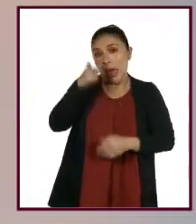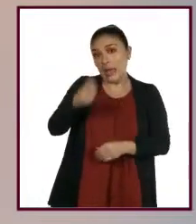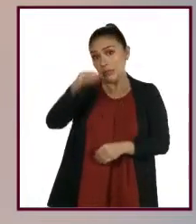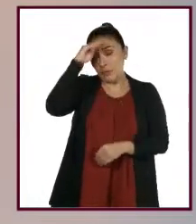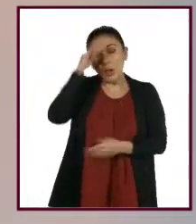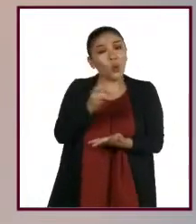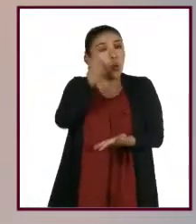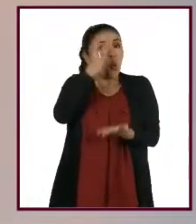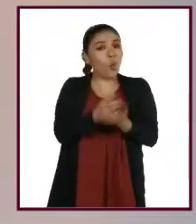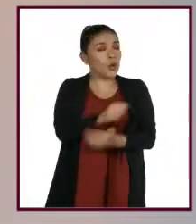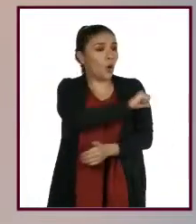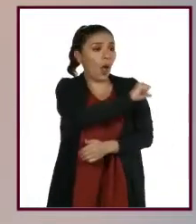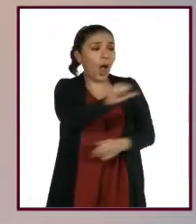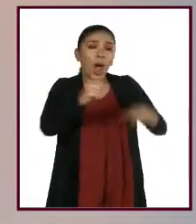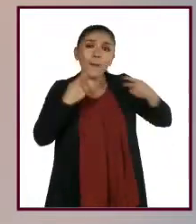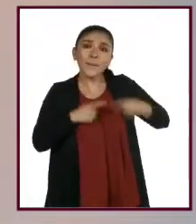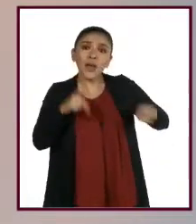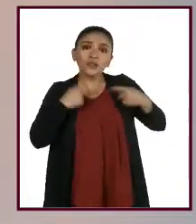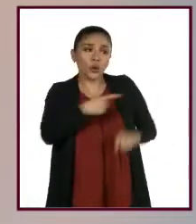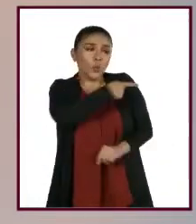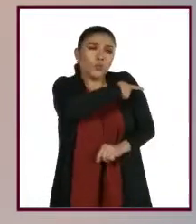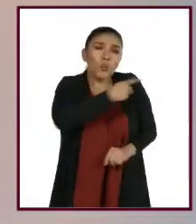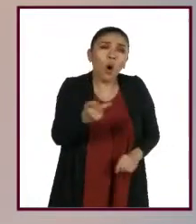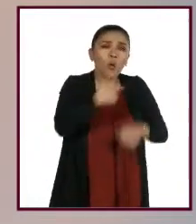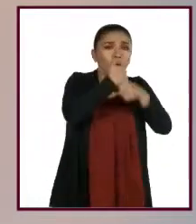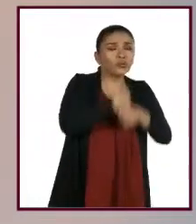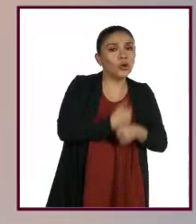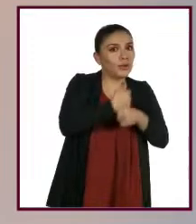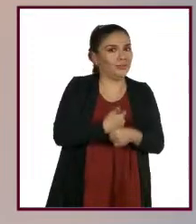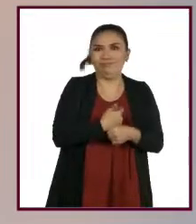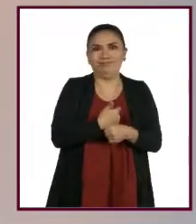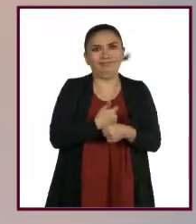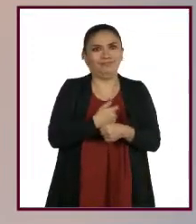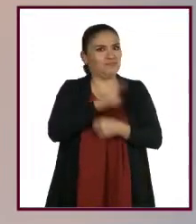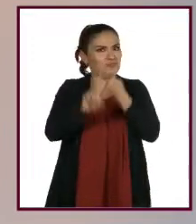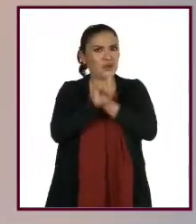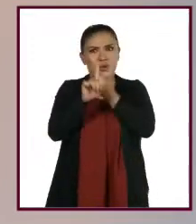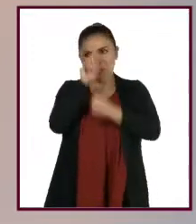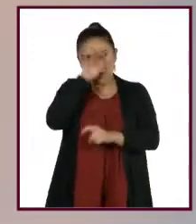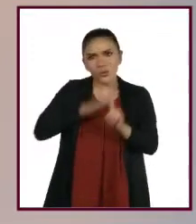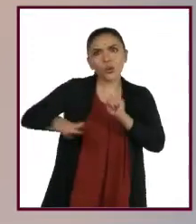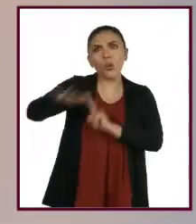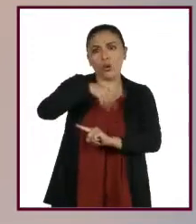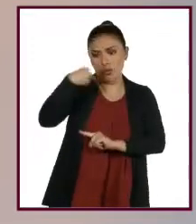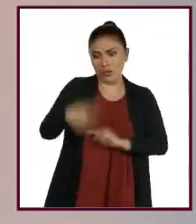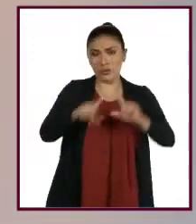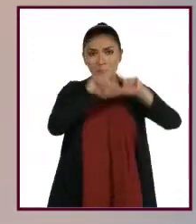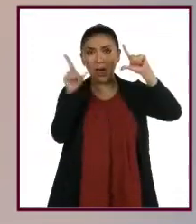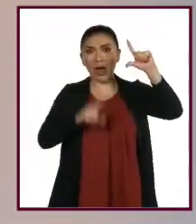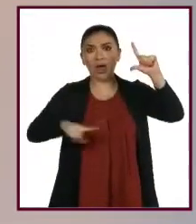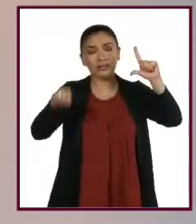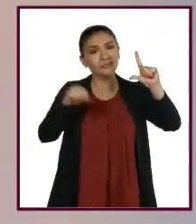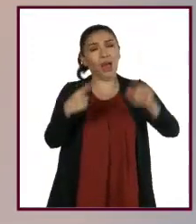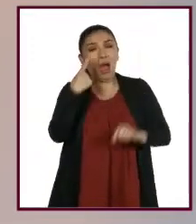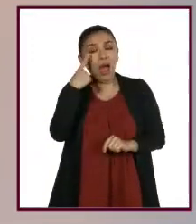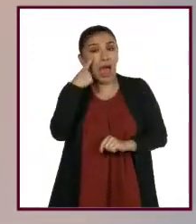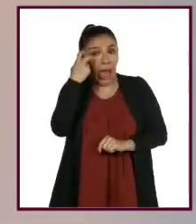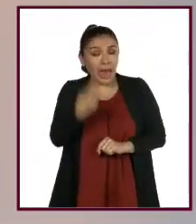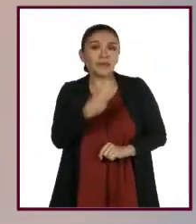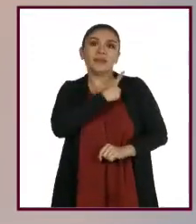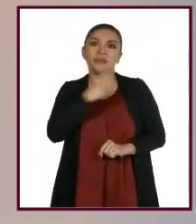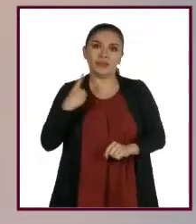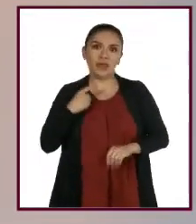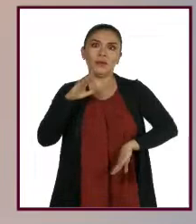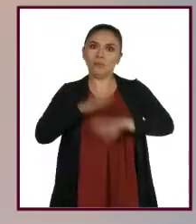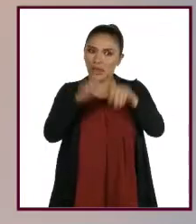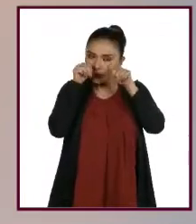privativo de este tipo de poblaciones, es un problema generalizado en nuestro país y que por lo tanto se le tiene que dar